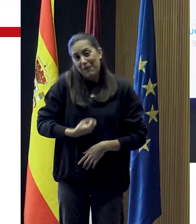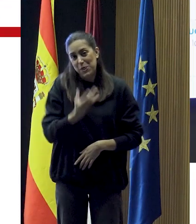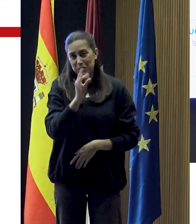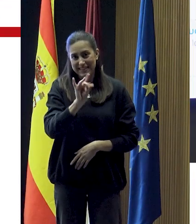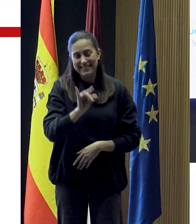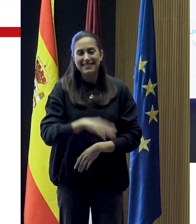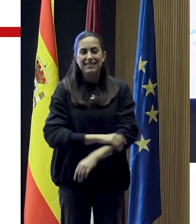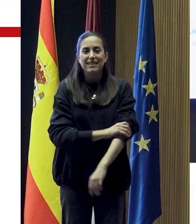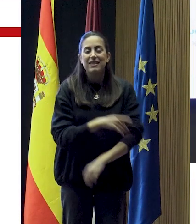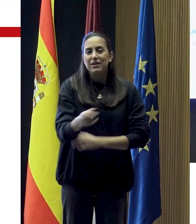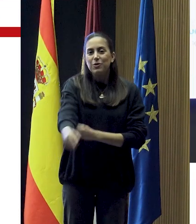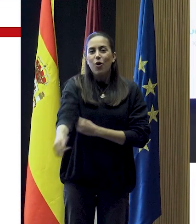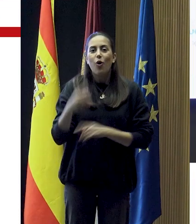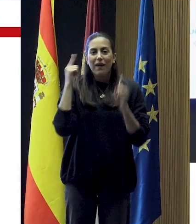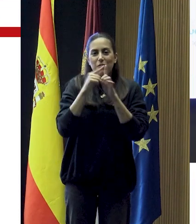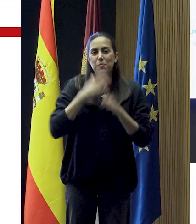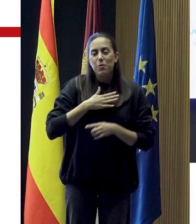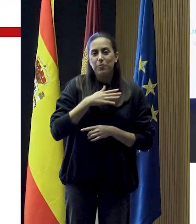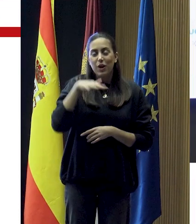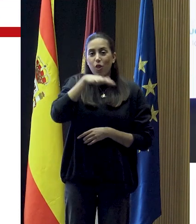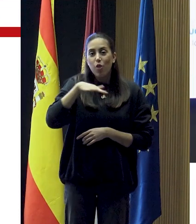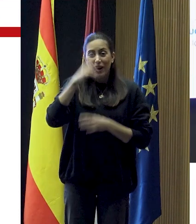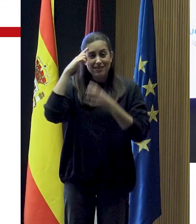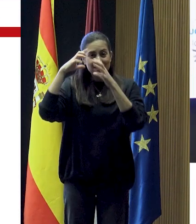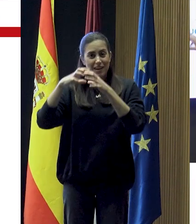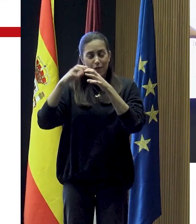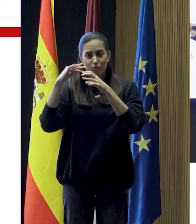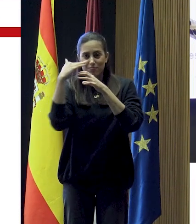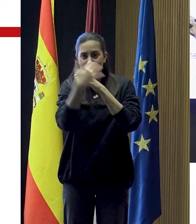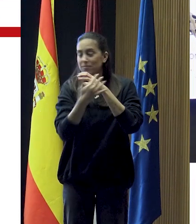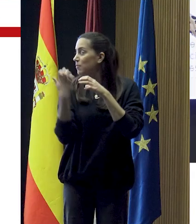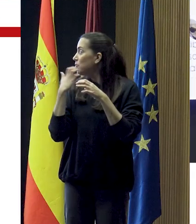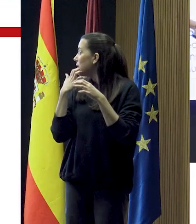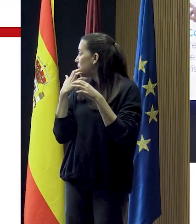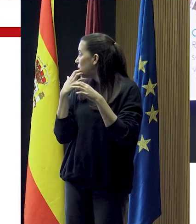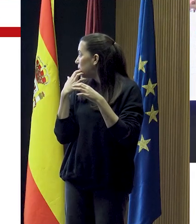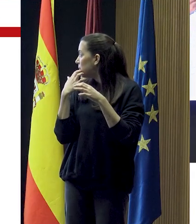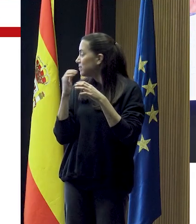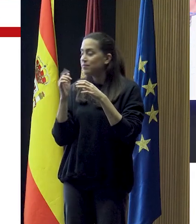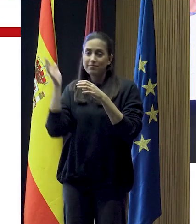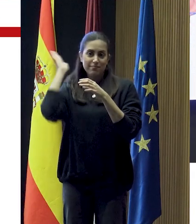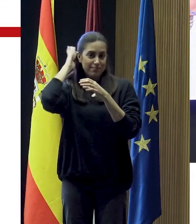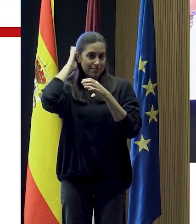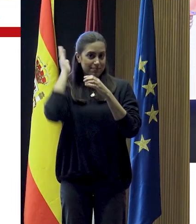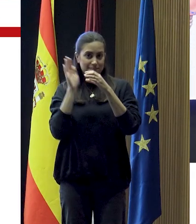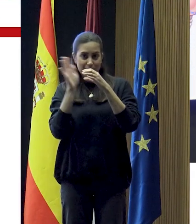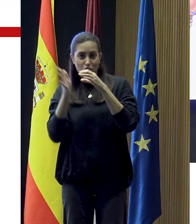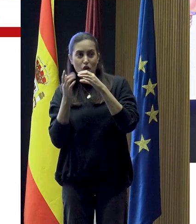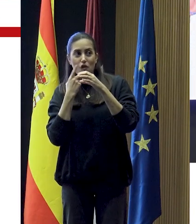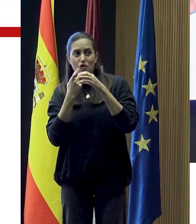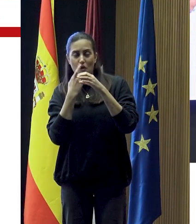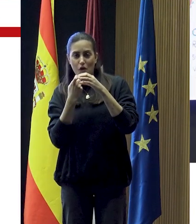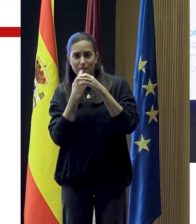quiero que entendáis que hay regiones en el cerebro, como por ejemplo esta región que tenemos aquí en la parte posterior del cerebro,